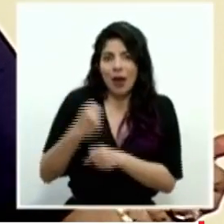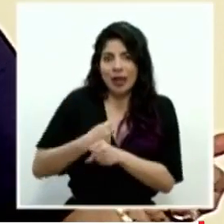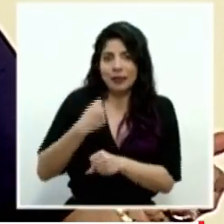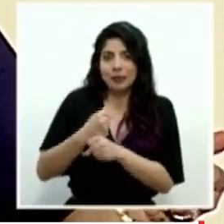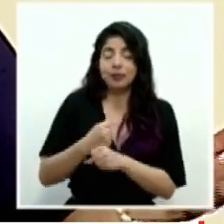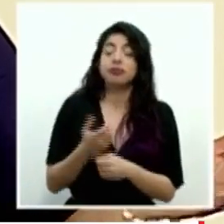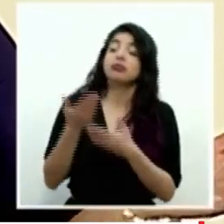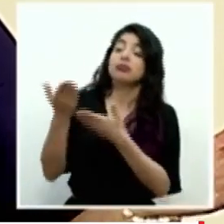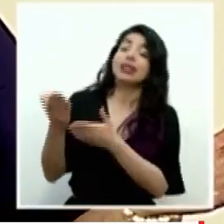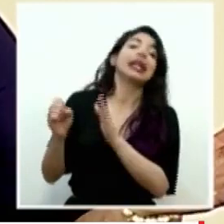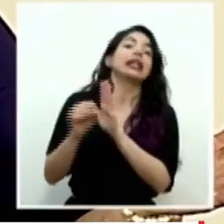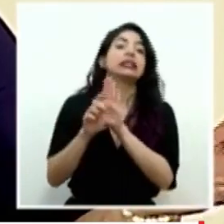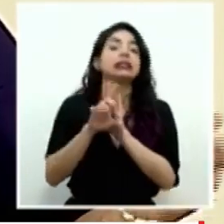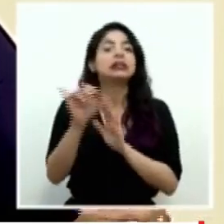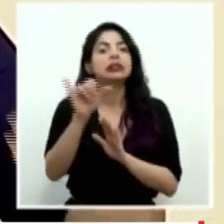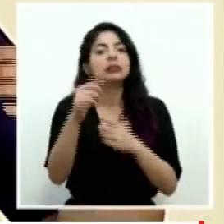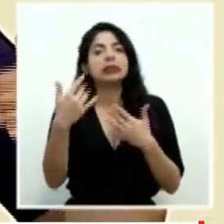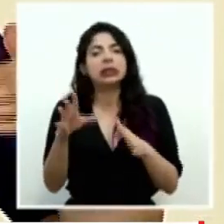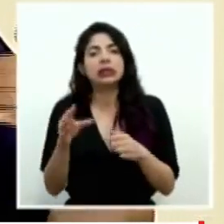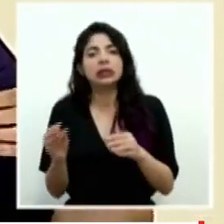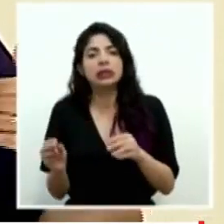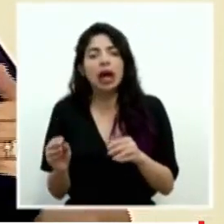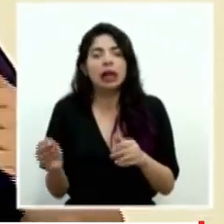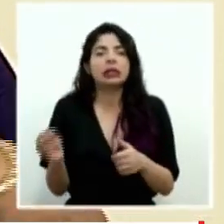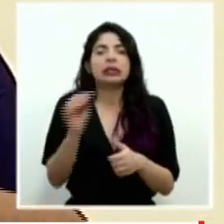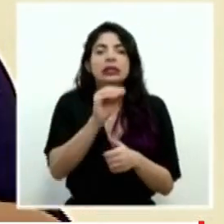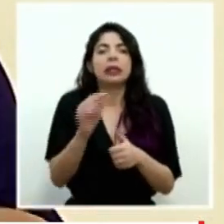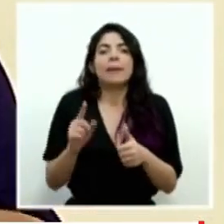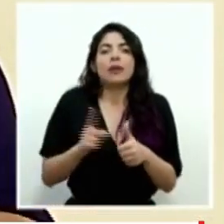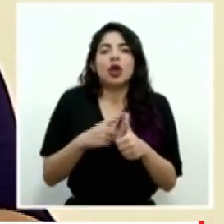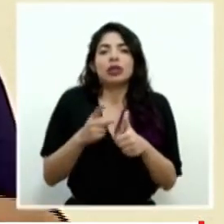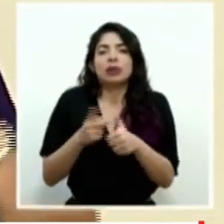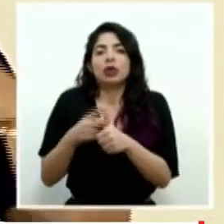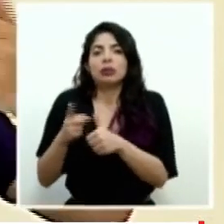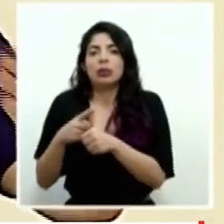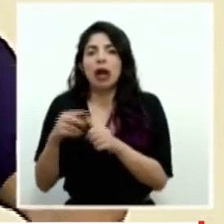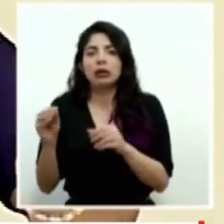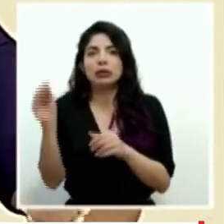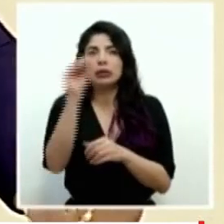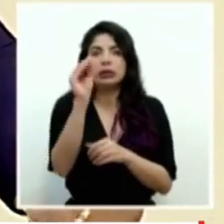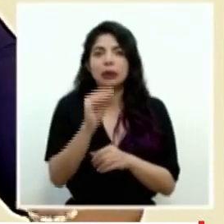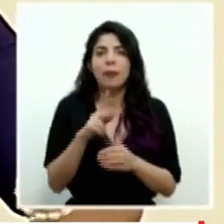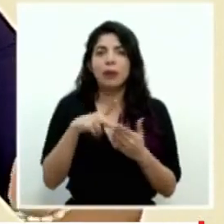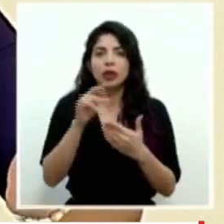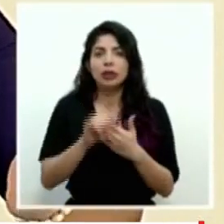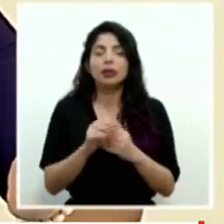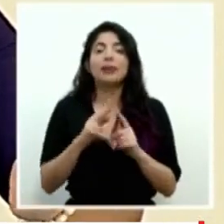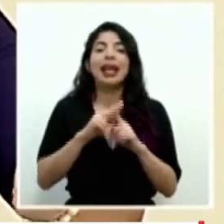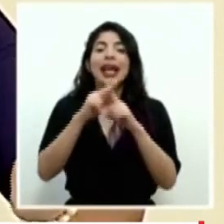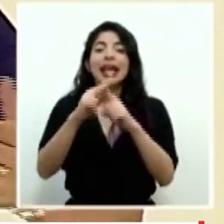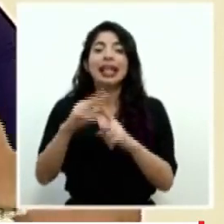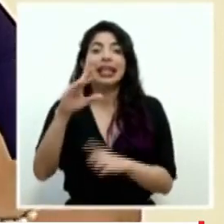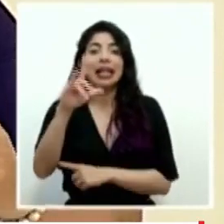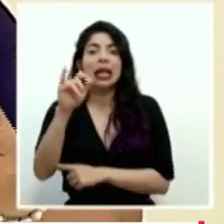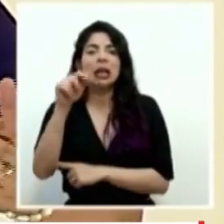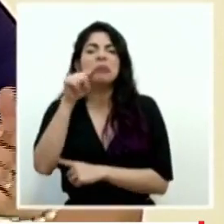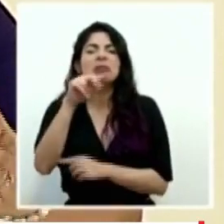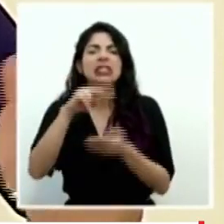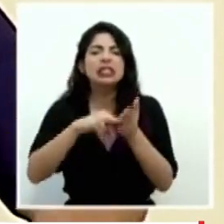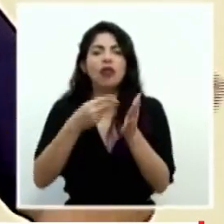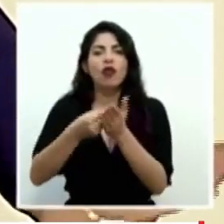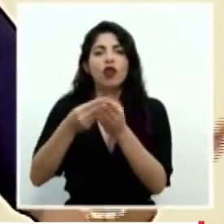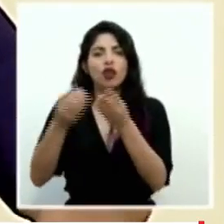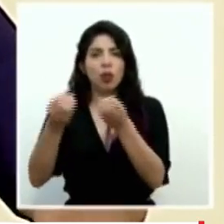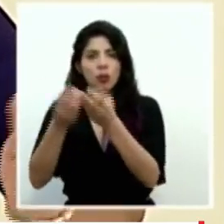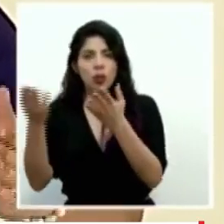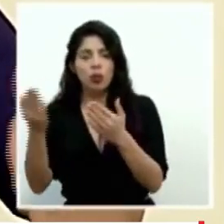En la Asamblea Legislativa también hemos priorizado algunos proyectos, como usted bien señala, está el crédito del CLIP, que tiene que ver con inversión